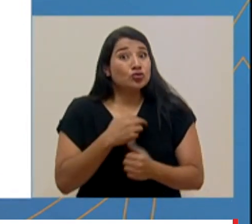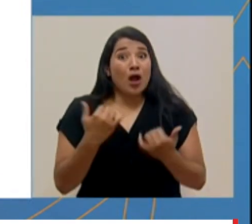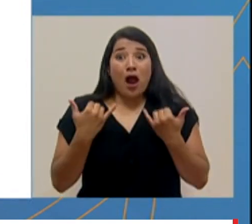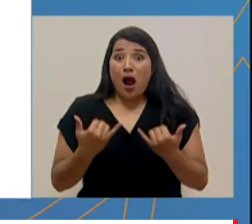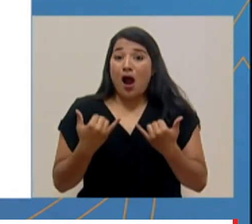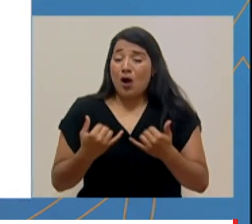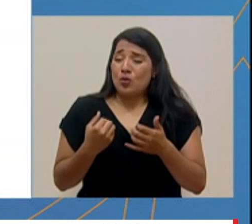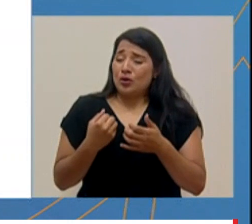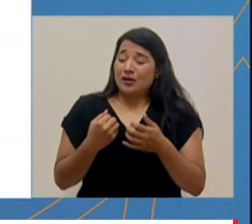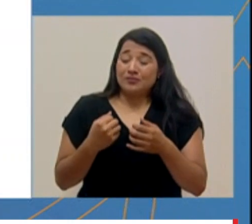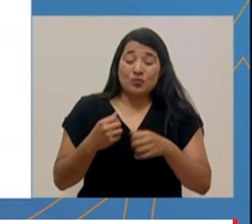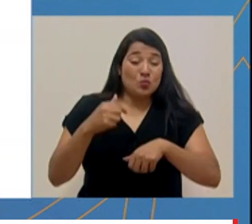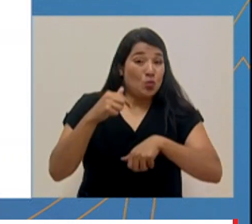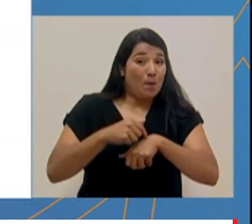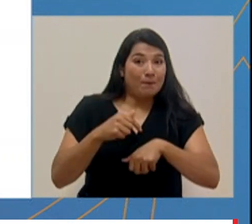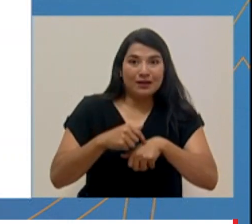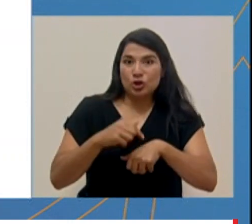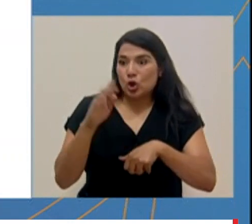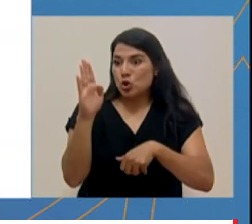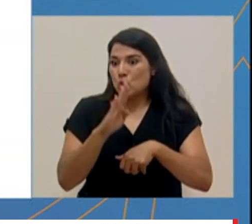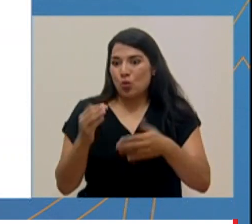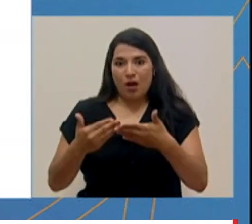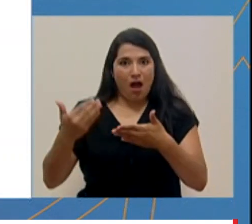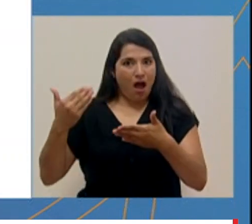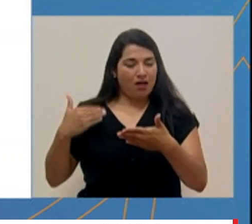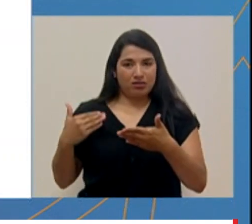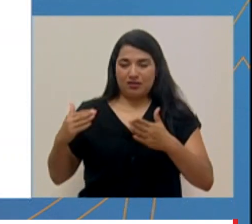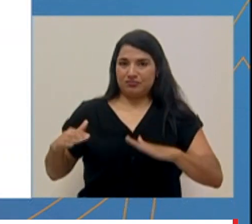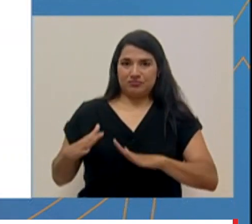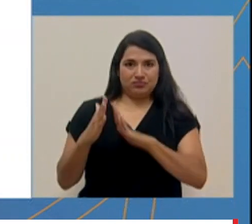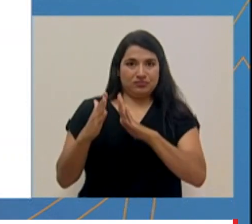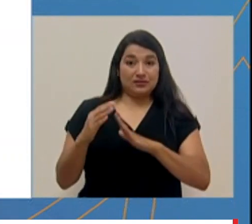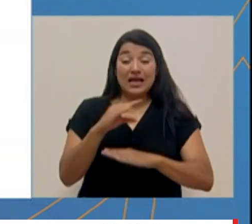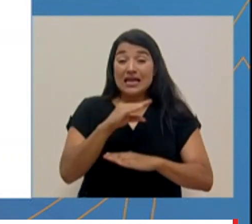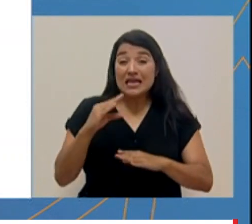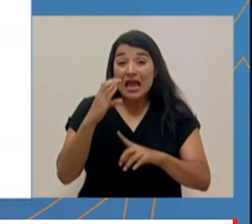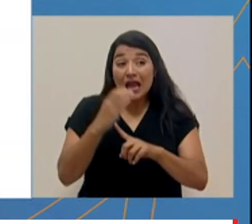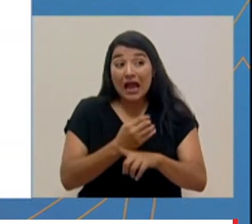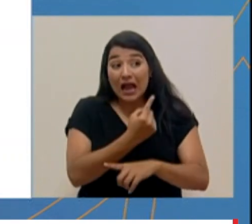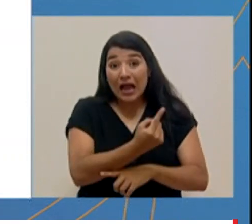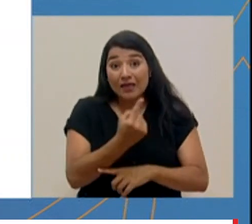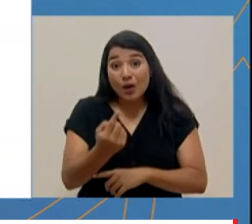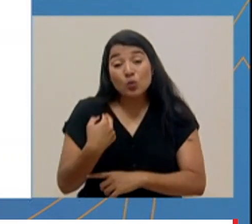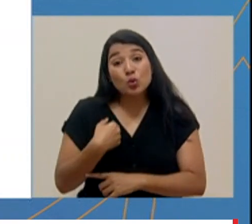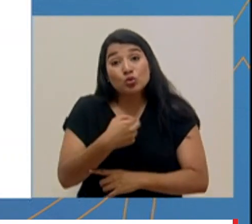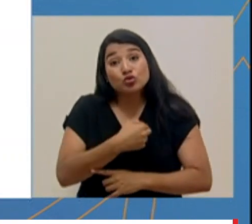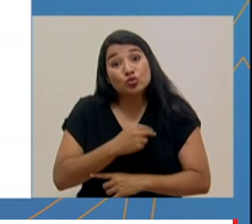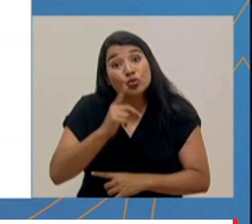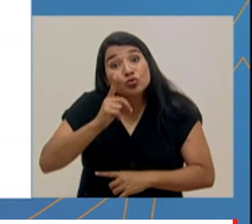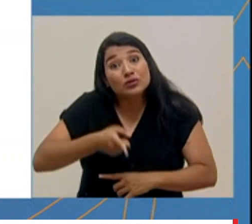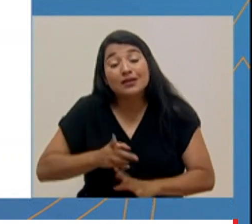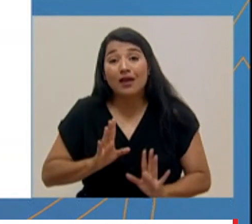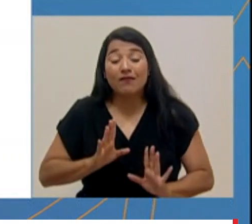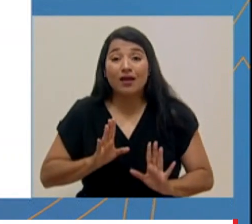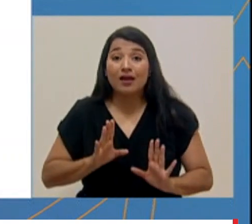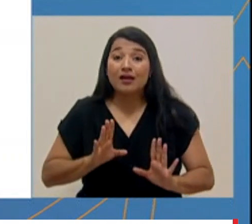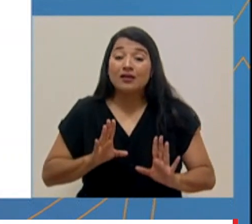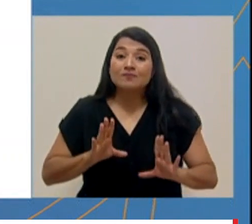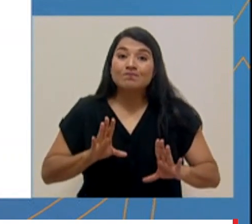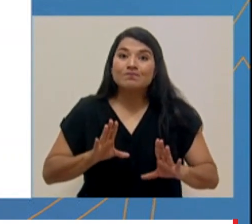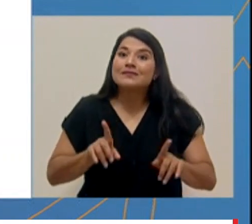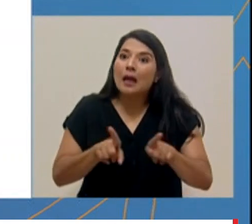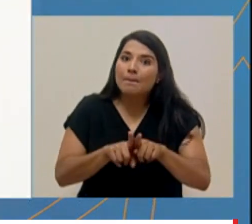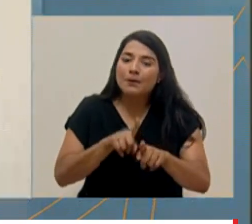batalla sin precedentes y cada uno de nosotros tiene que hacer su parte. La Caja hará todo